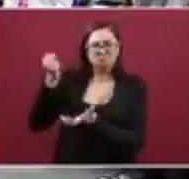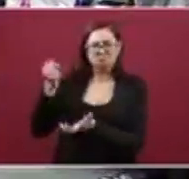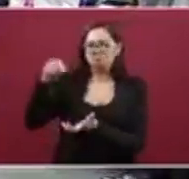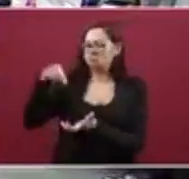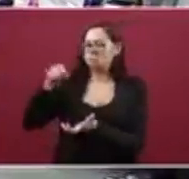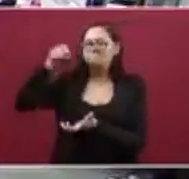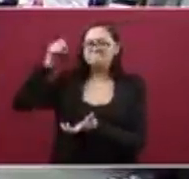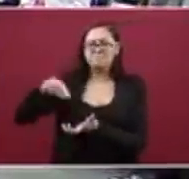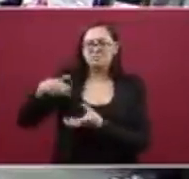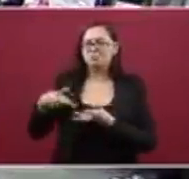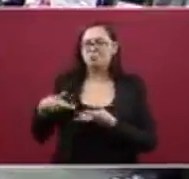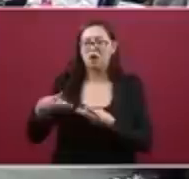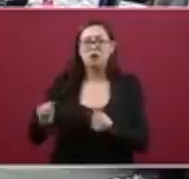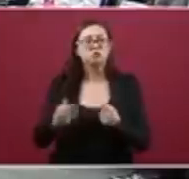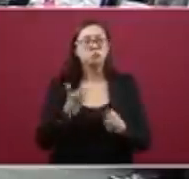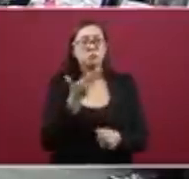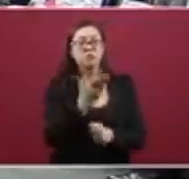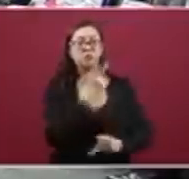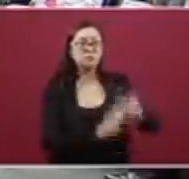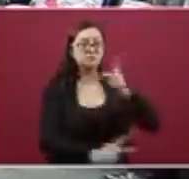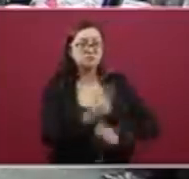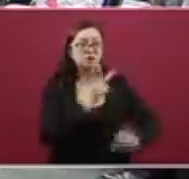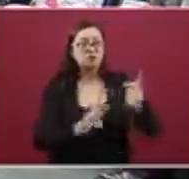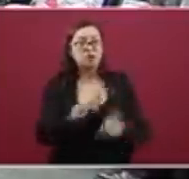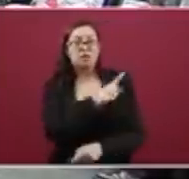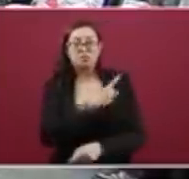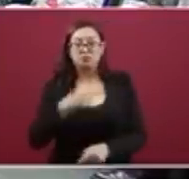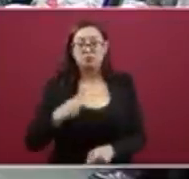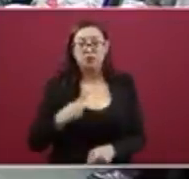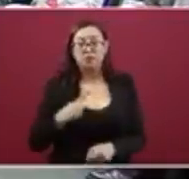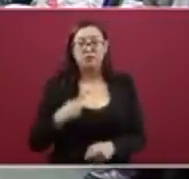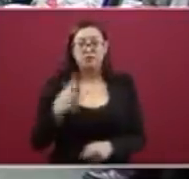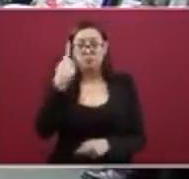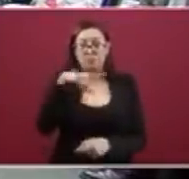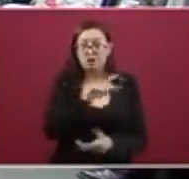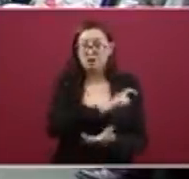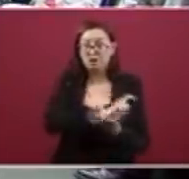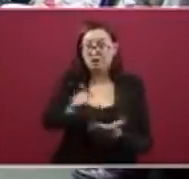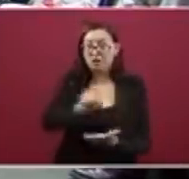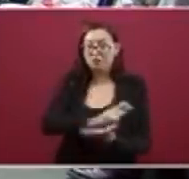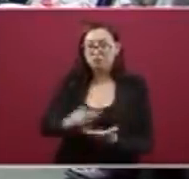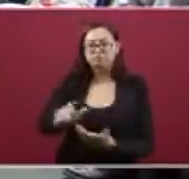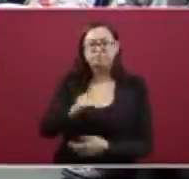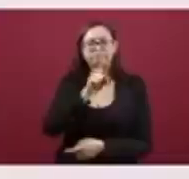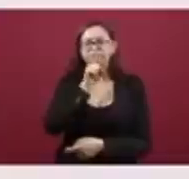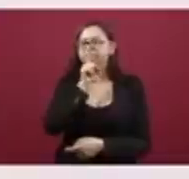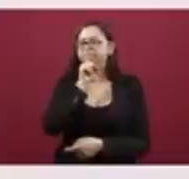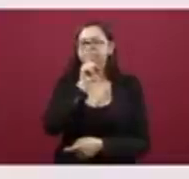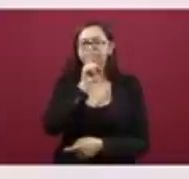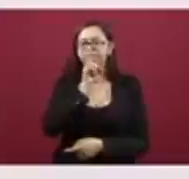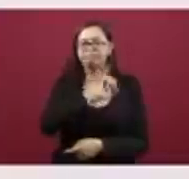tampoco nos endeudaremos para financiar el presupuesto